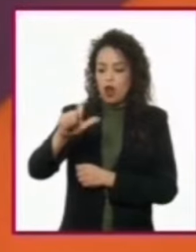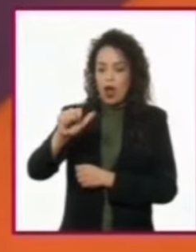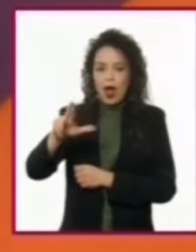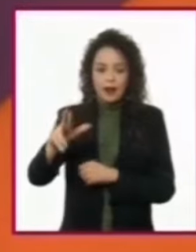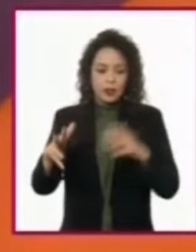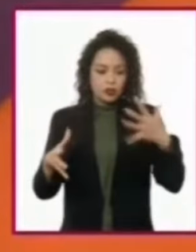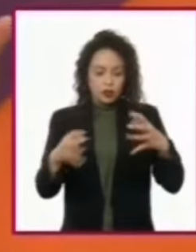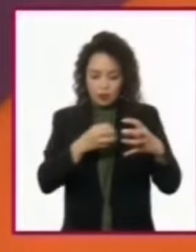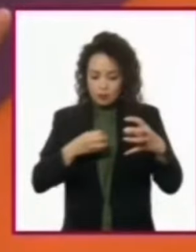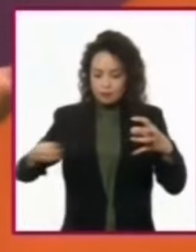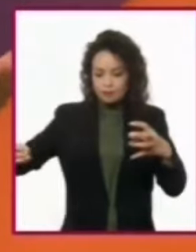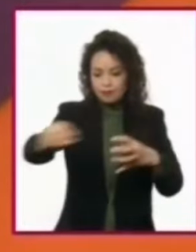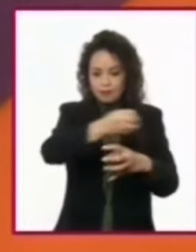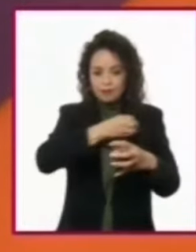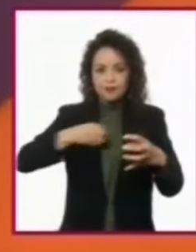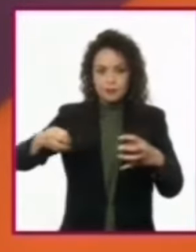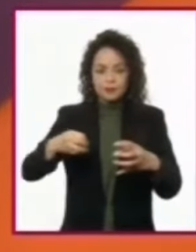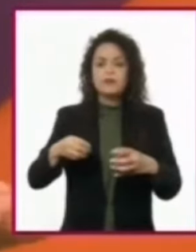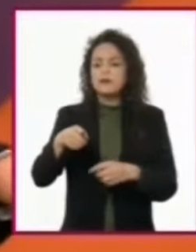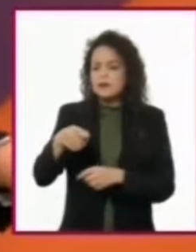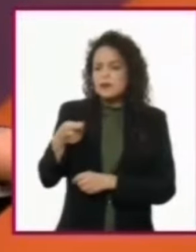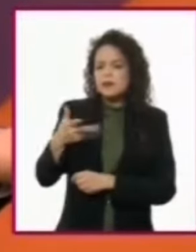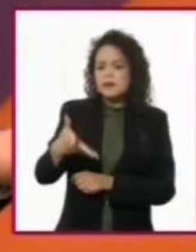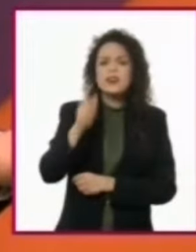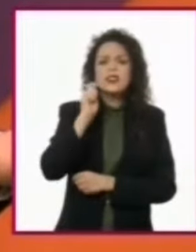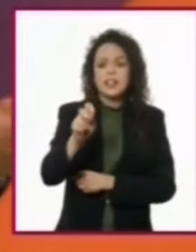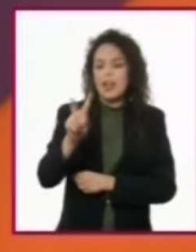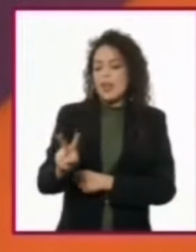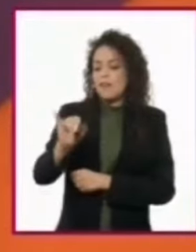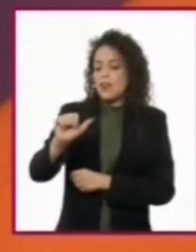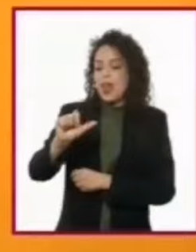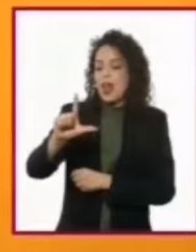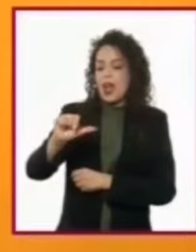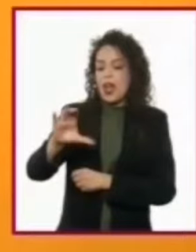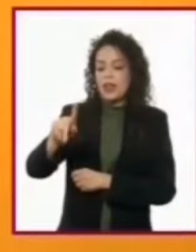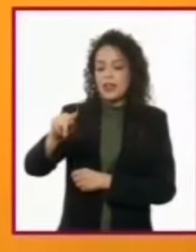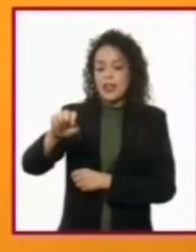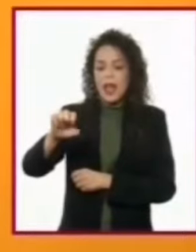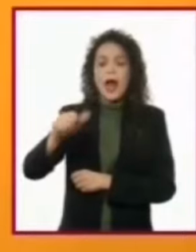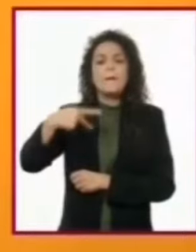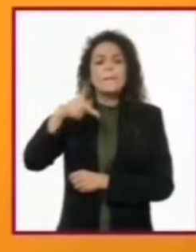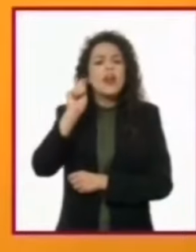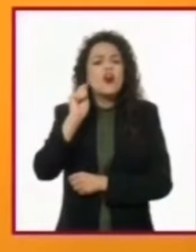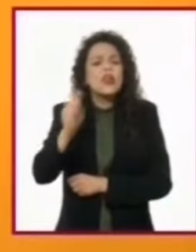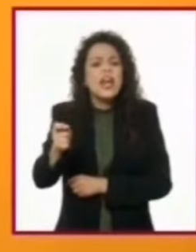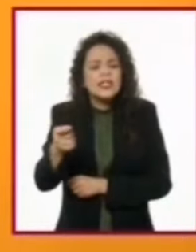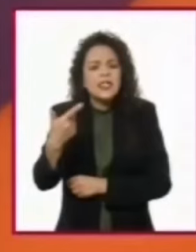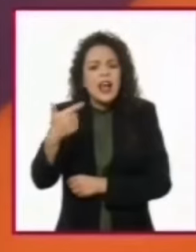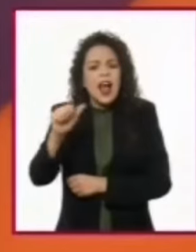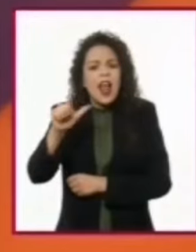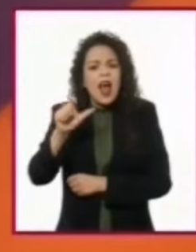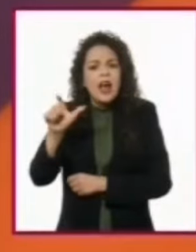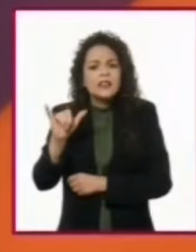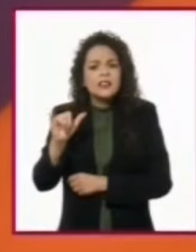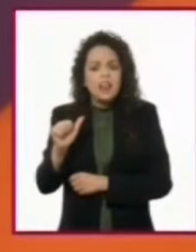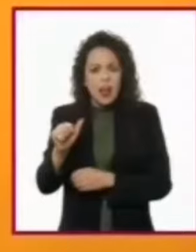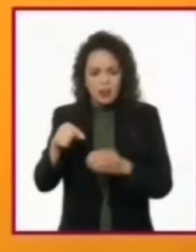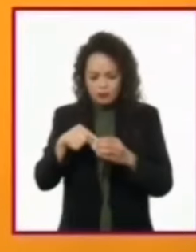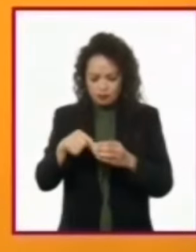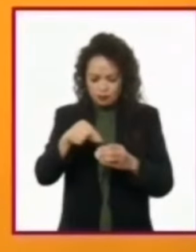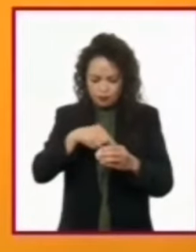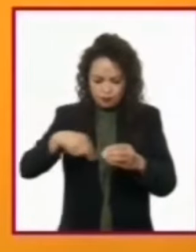la galaxia llamada Vía Láctea. Pero, ¿qué es una galaxia? Me resulta bastante interesante, sobre todo